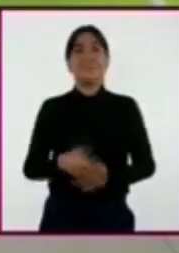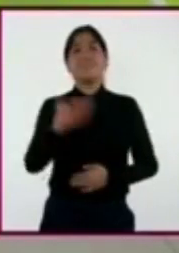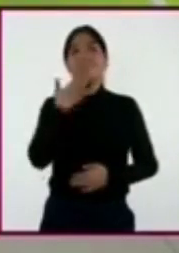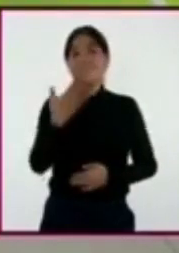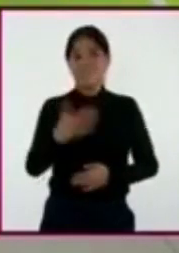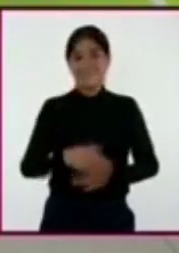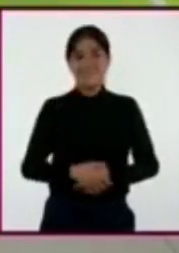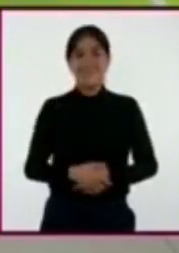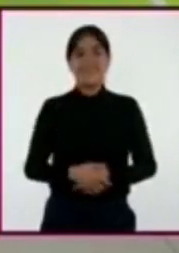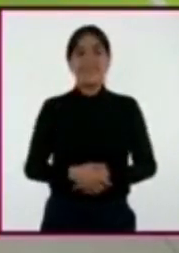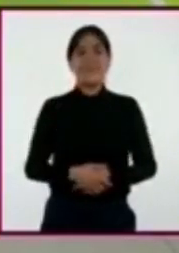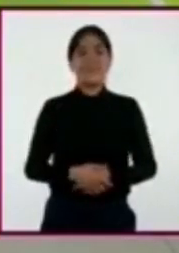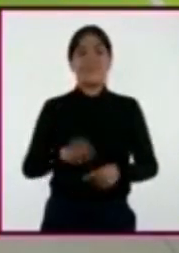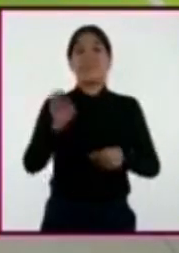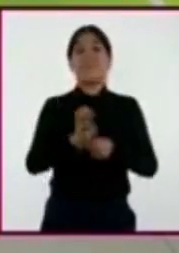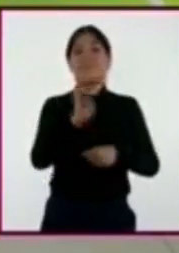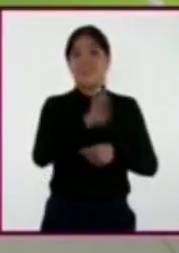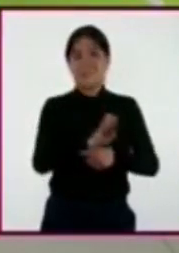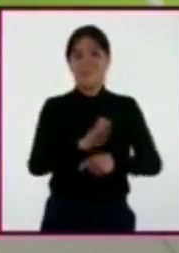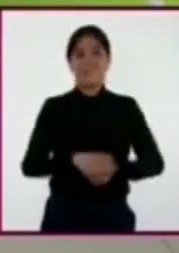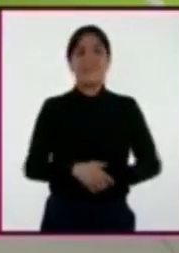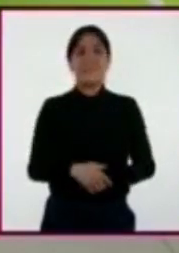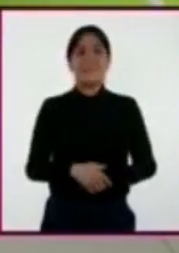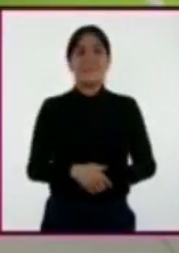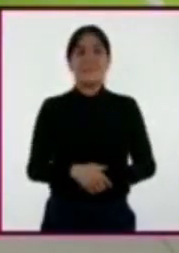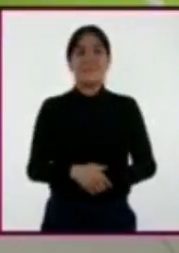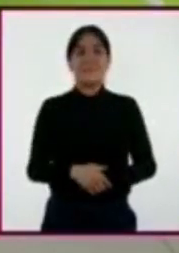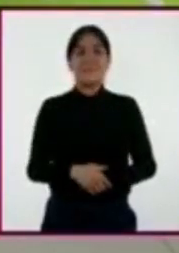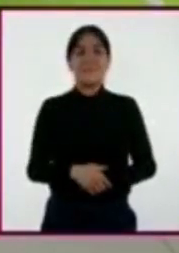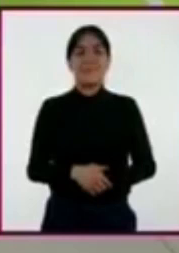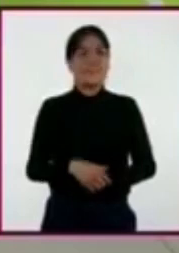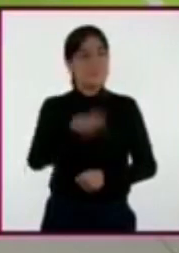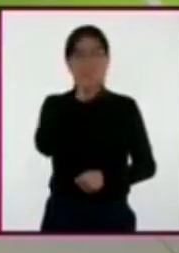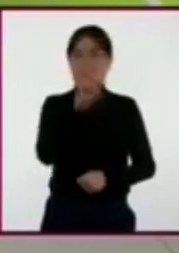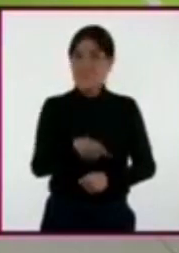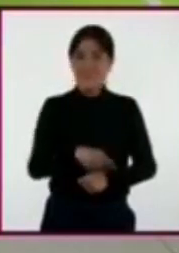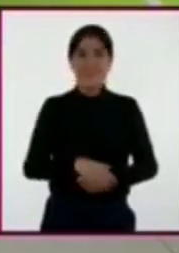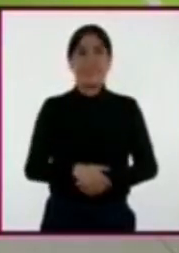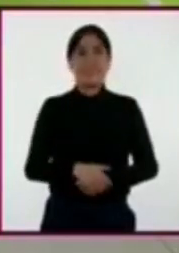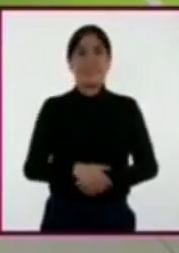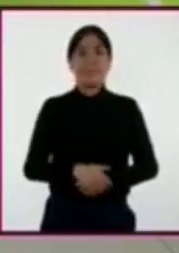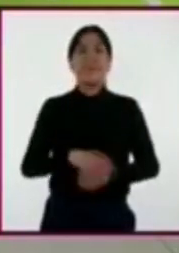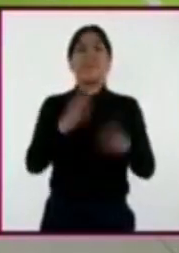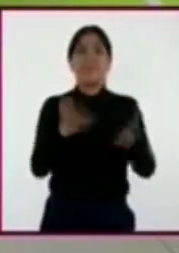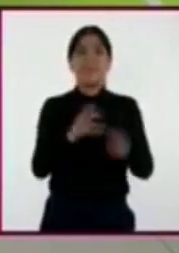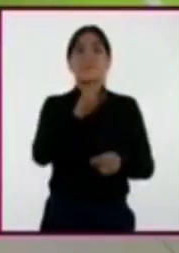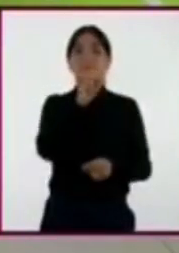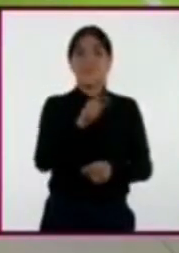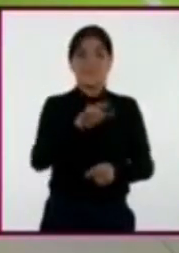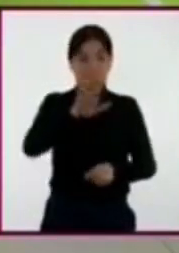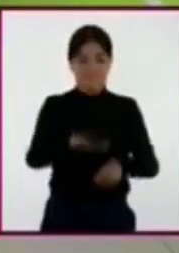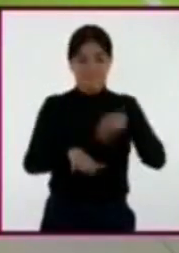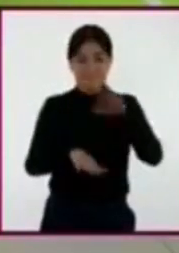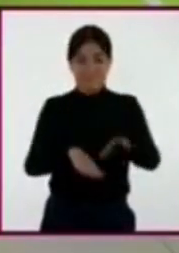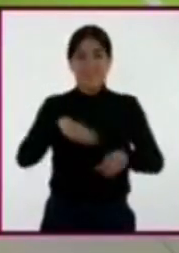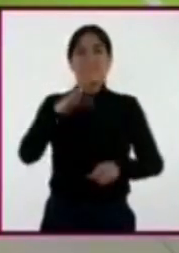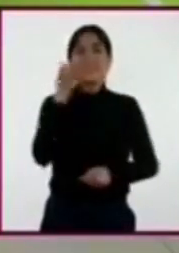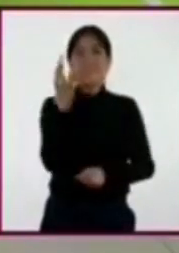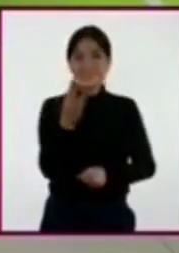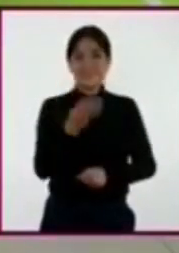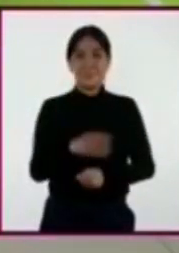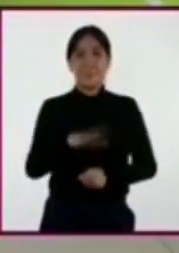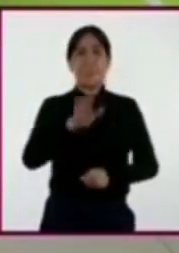Muy bien. Entonces, lo mismo. Vamos a realizar los tres pasos.